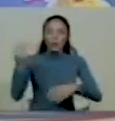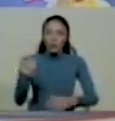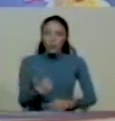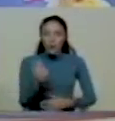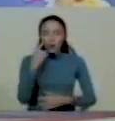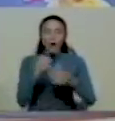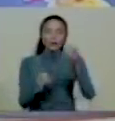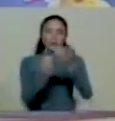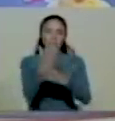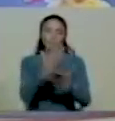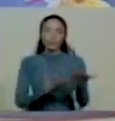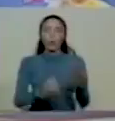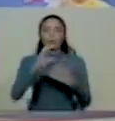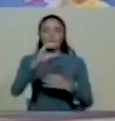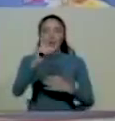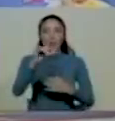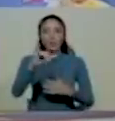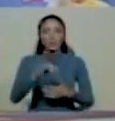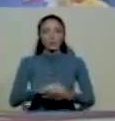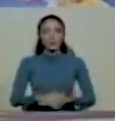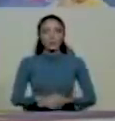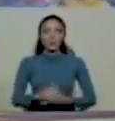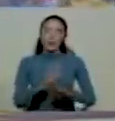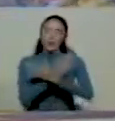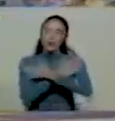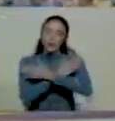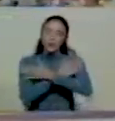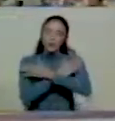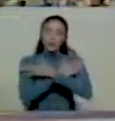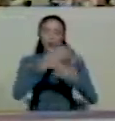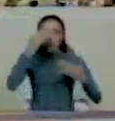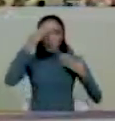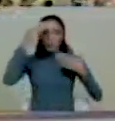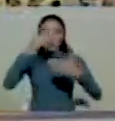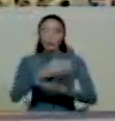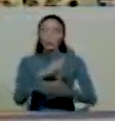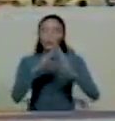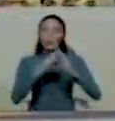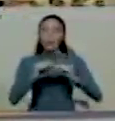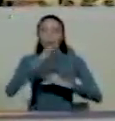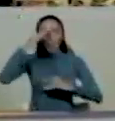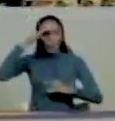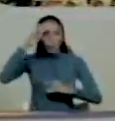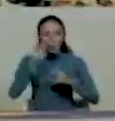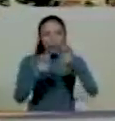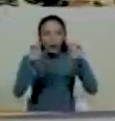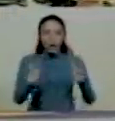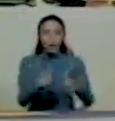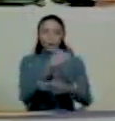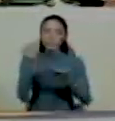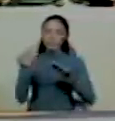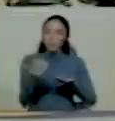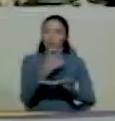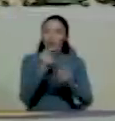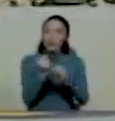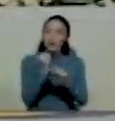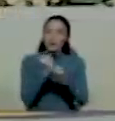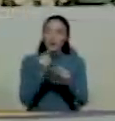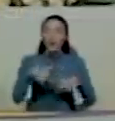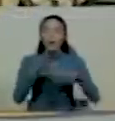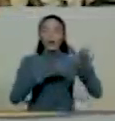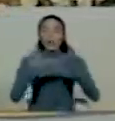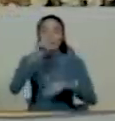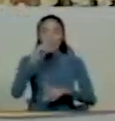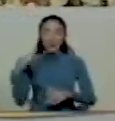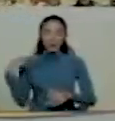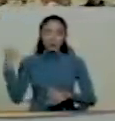a todos nuestros hermanos cubanos que han venido a darle solidaridad, amor, salud al pueblo de Venezuela durante estos 15